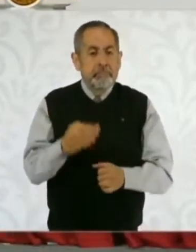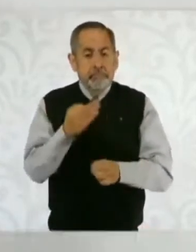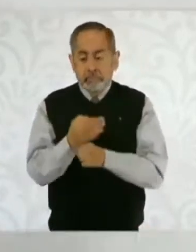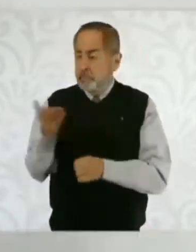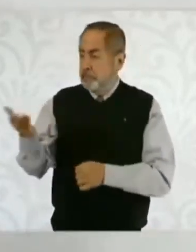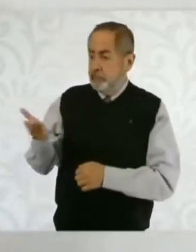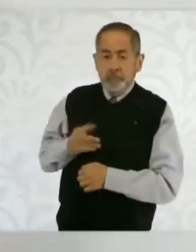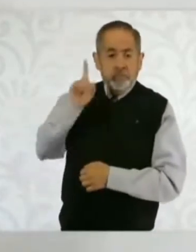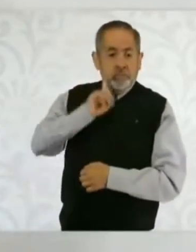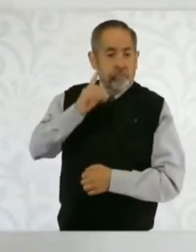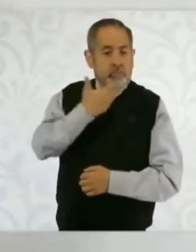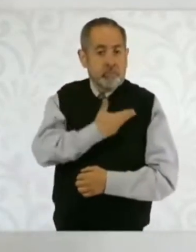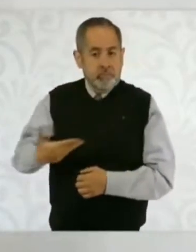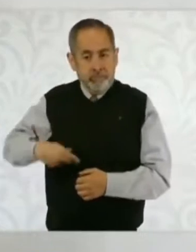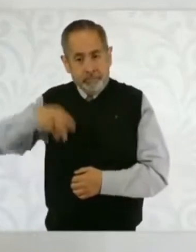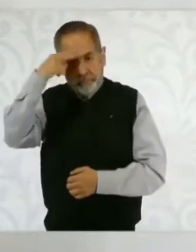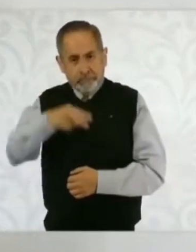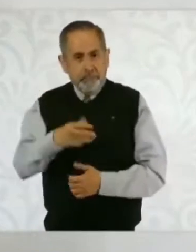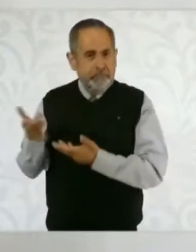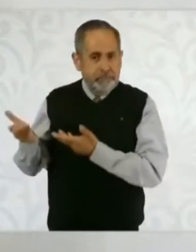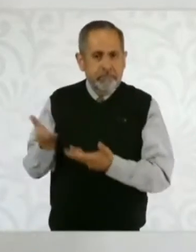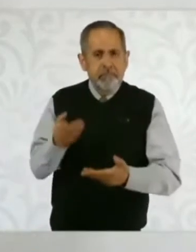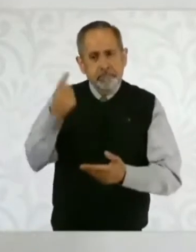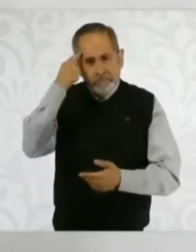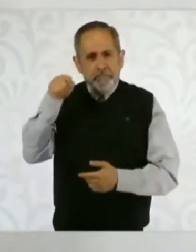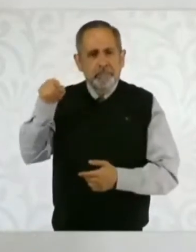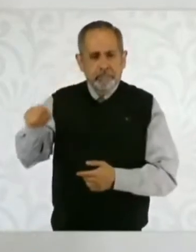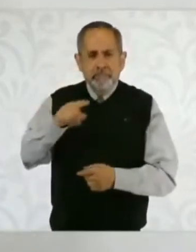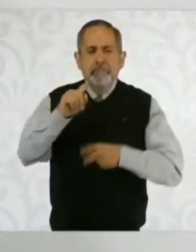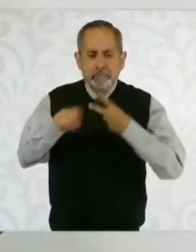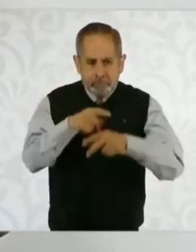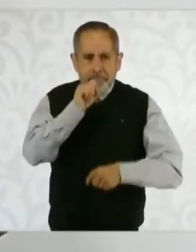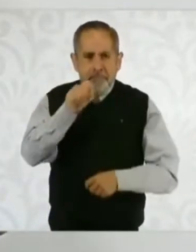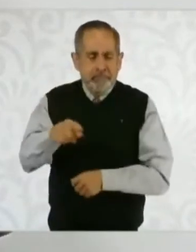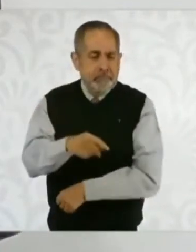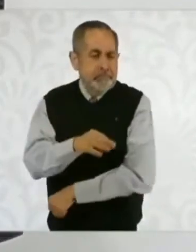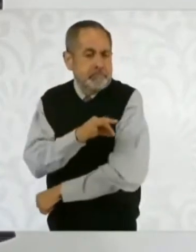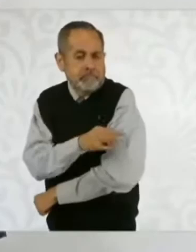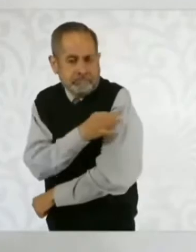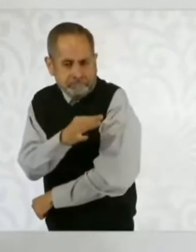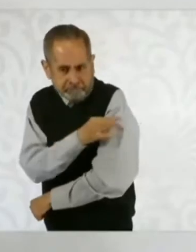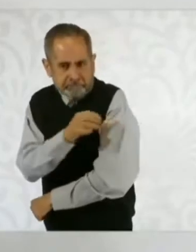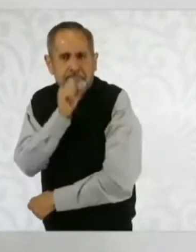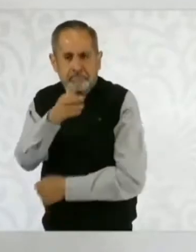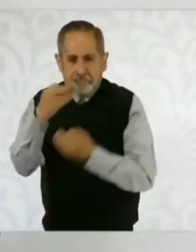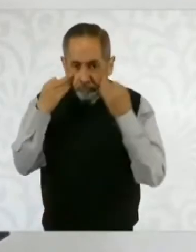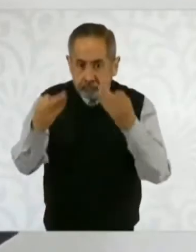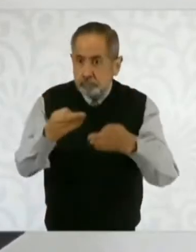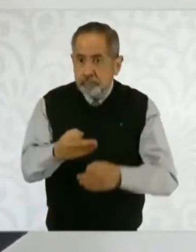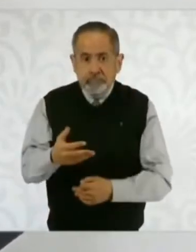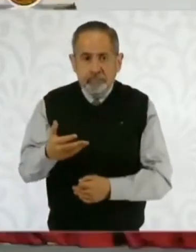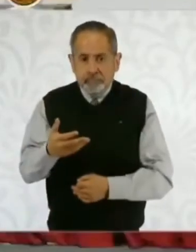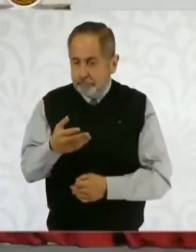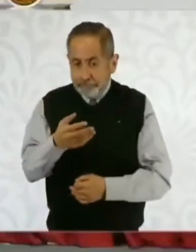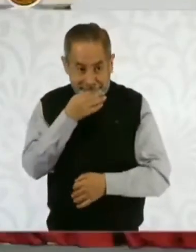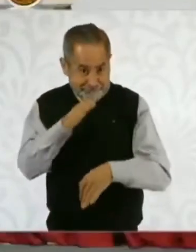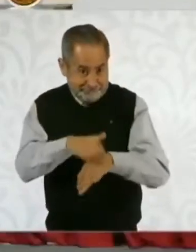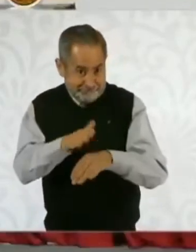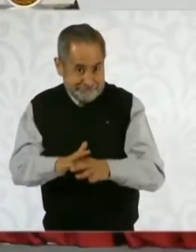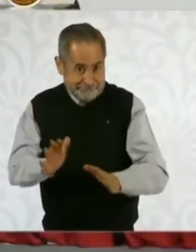la presidenta de nuestro país a que se vacune. Entonces, por ahí le tenemos una